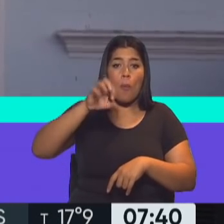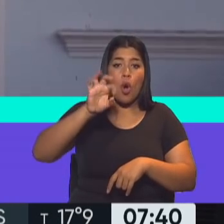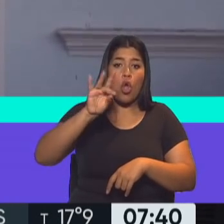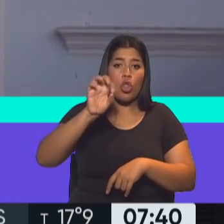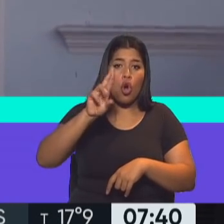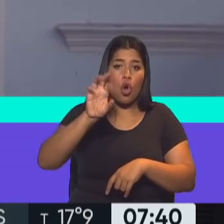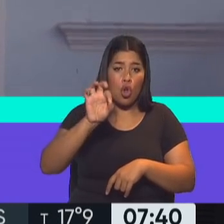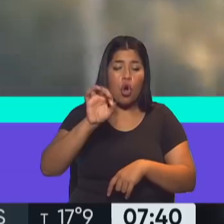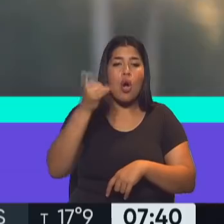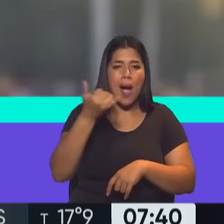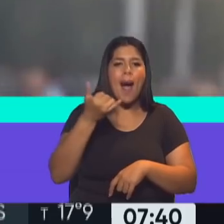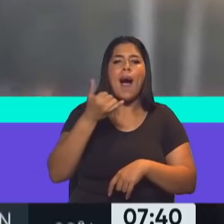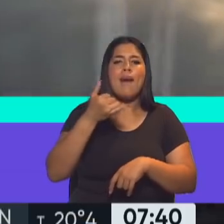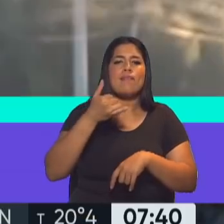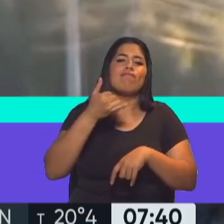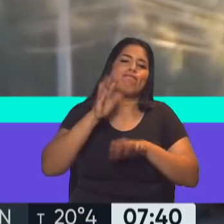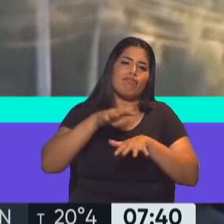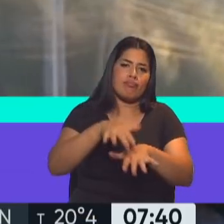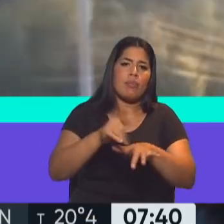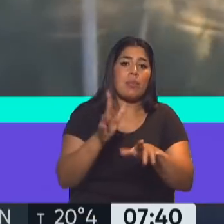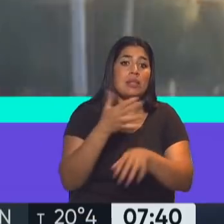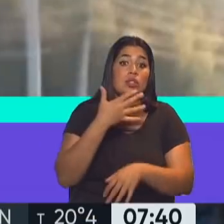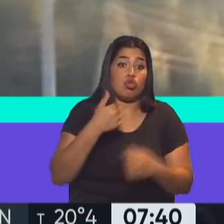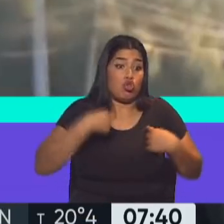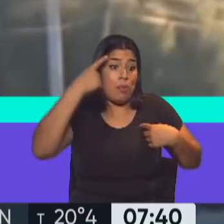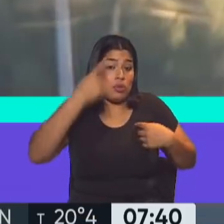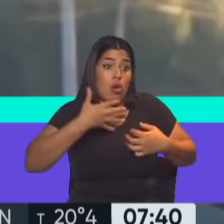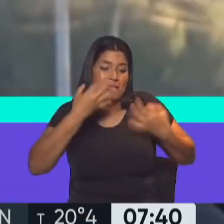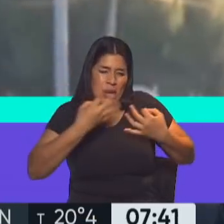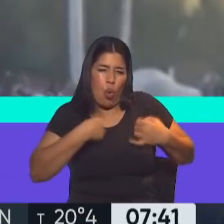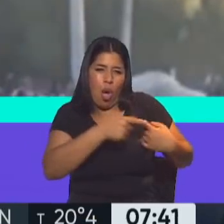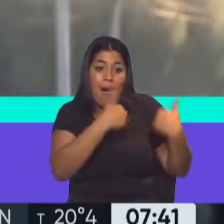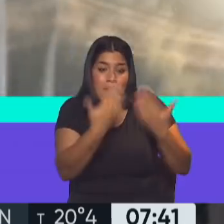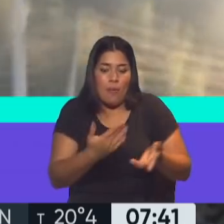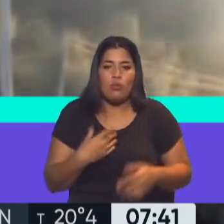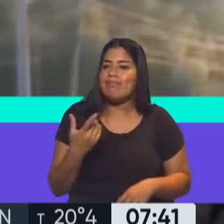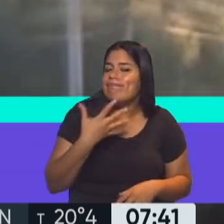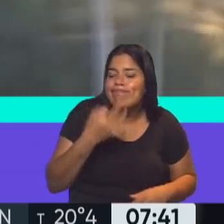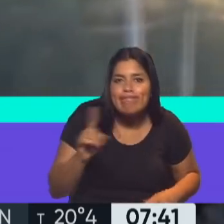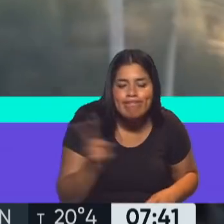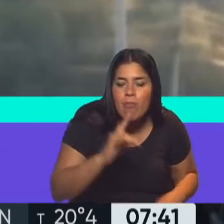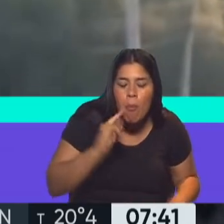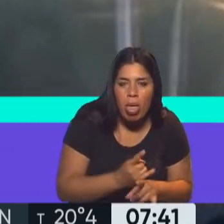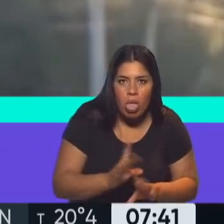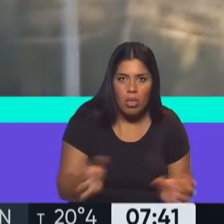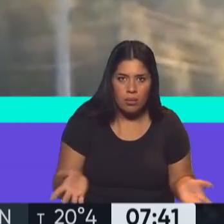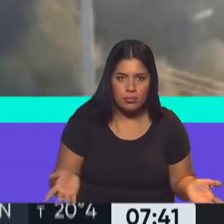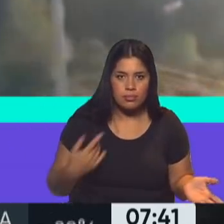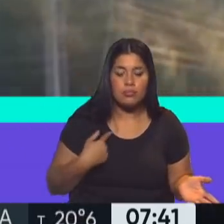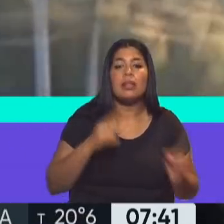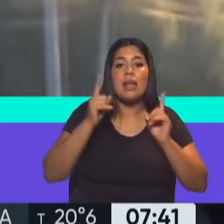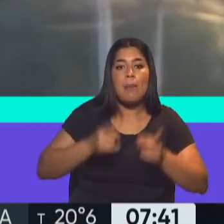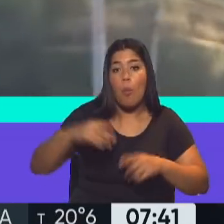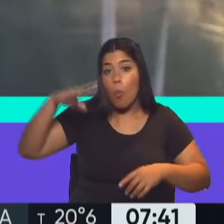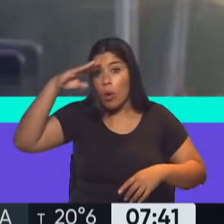diría, bueno, ahí deben estar a favor. Claro. Fue una manifestación histórica la de ayer en Comodoro. En Puerto Madryn,